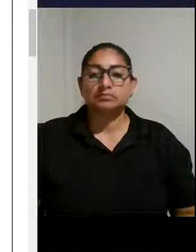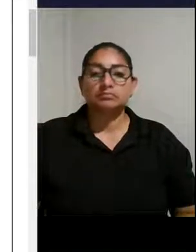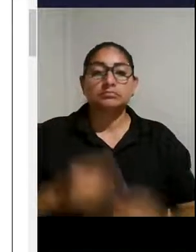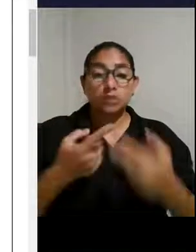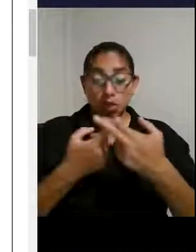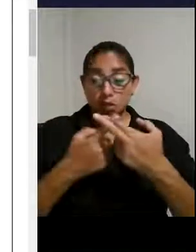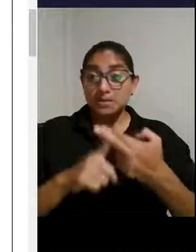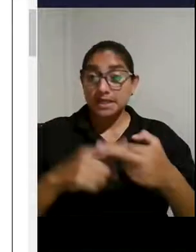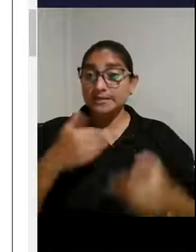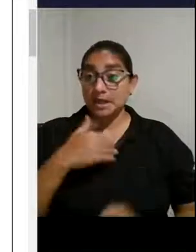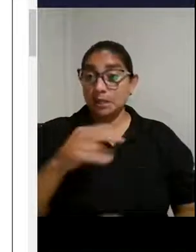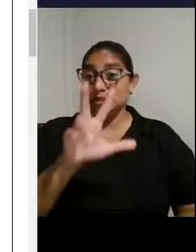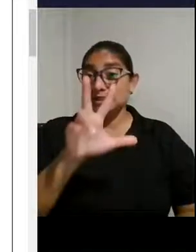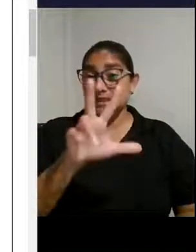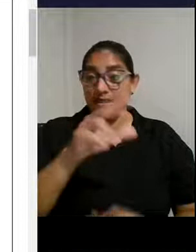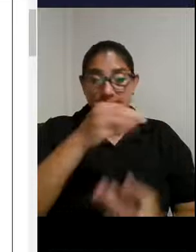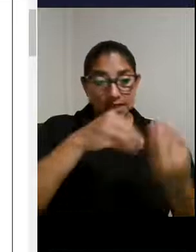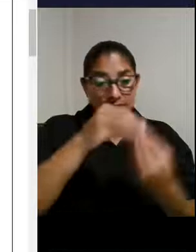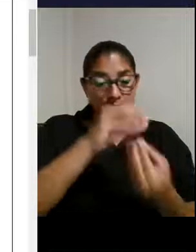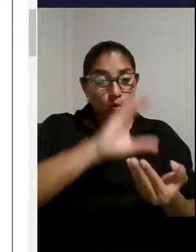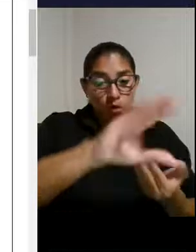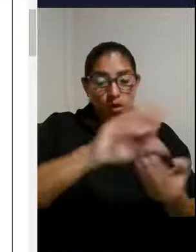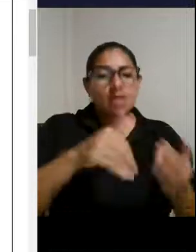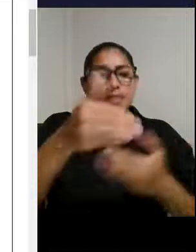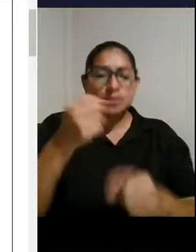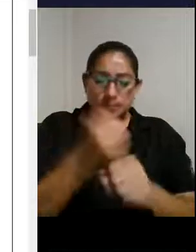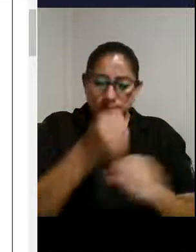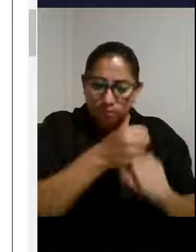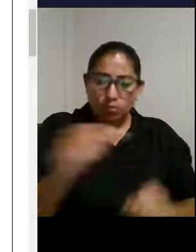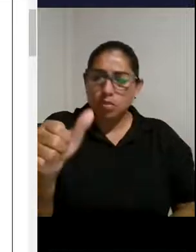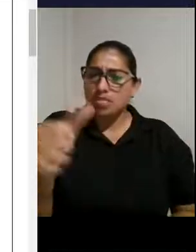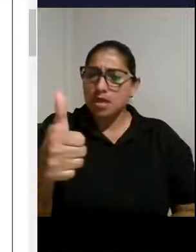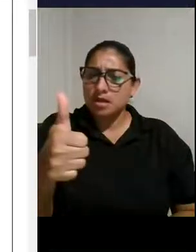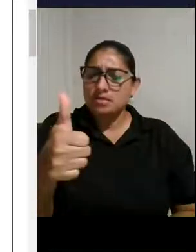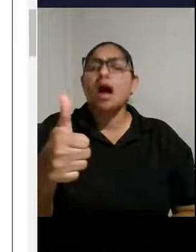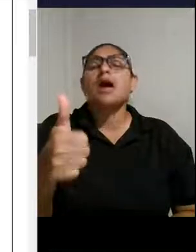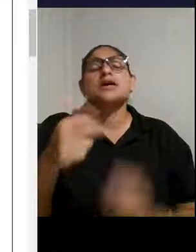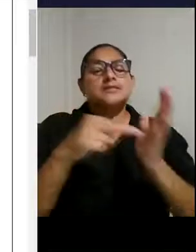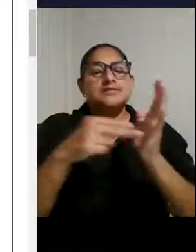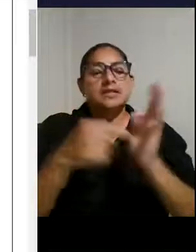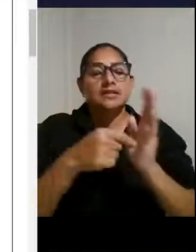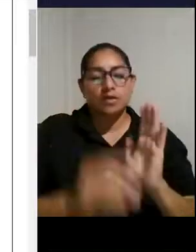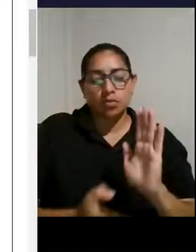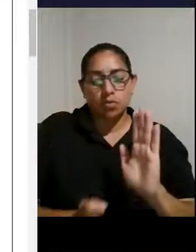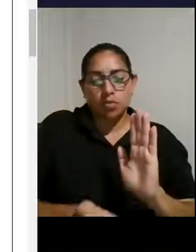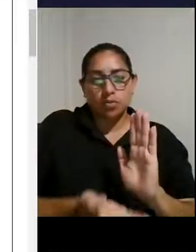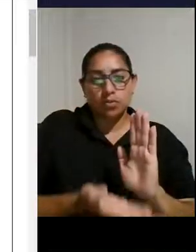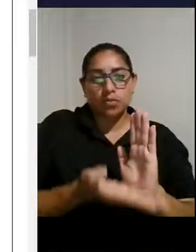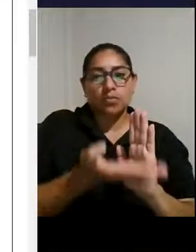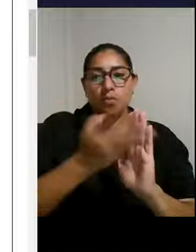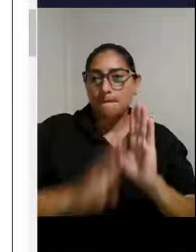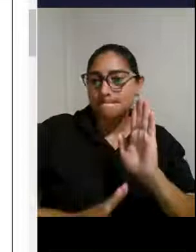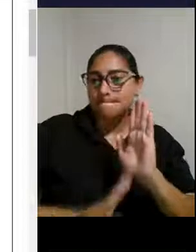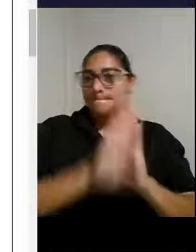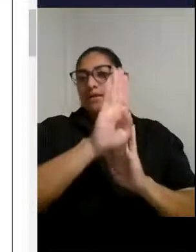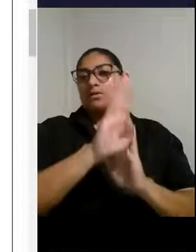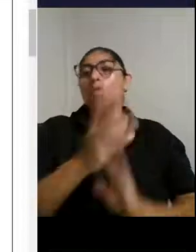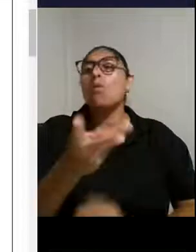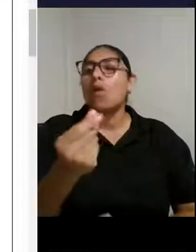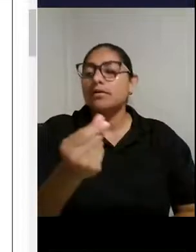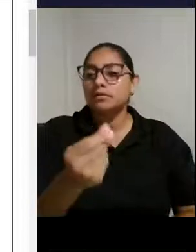teníamos 3 artículos y luego producimos 10, pues va a haber un incremento de 10